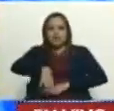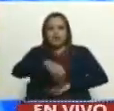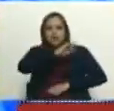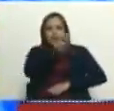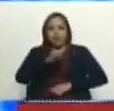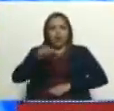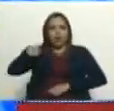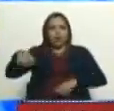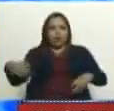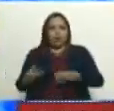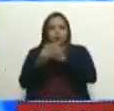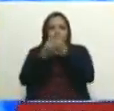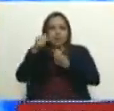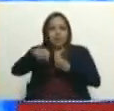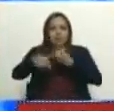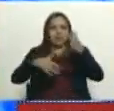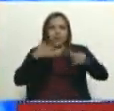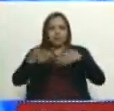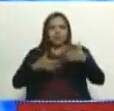esta actividad.